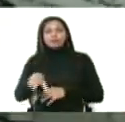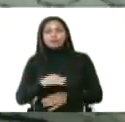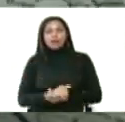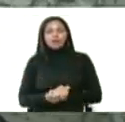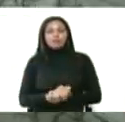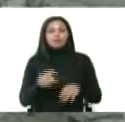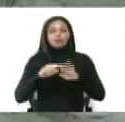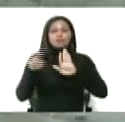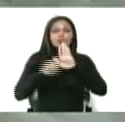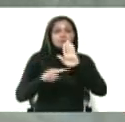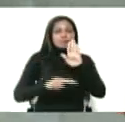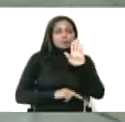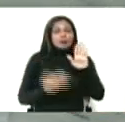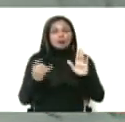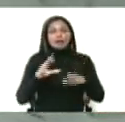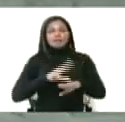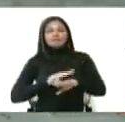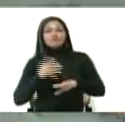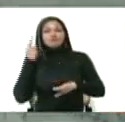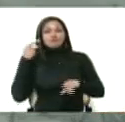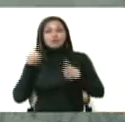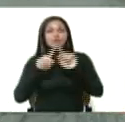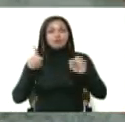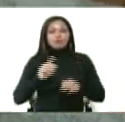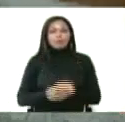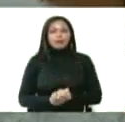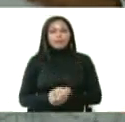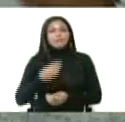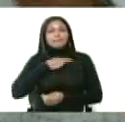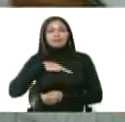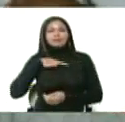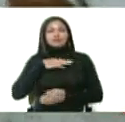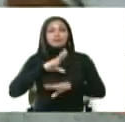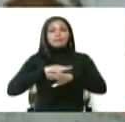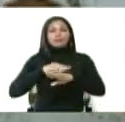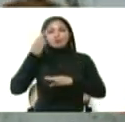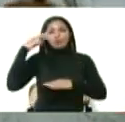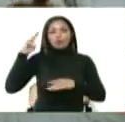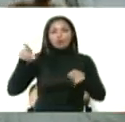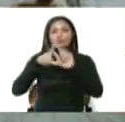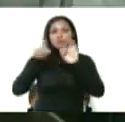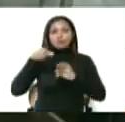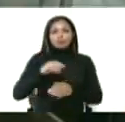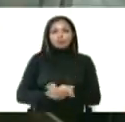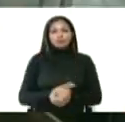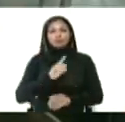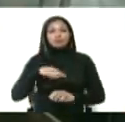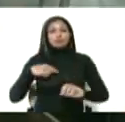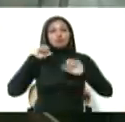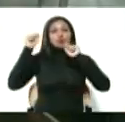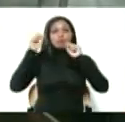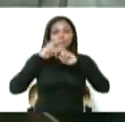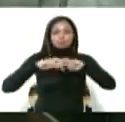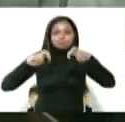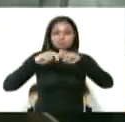las orientaciones de la doctora Yadira, de la misión médica cubana, de la doctora Mirna, hemos logrado